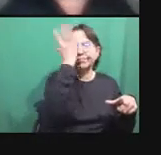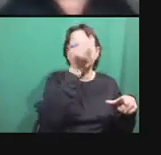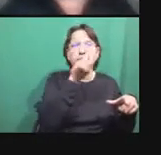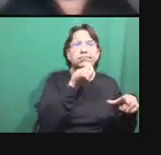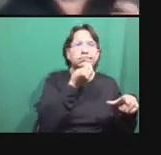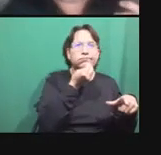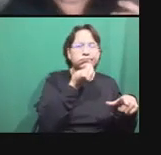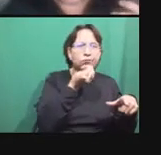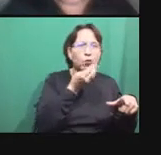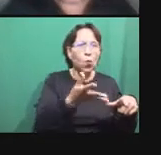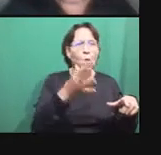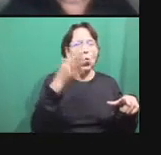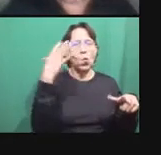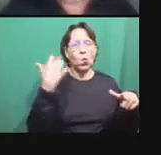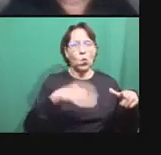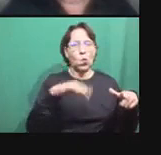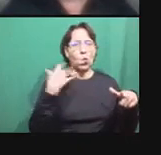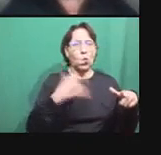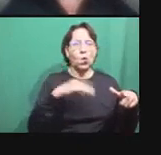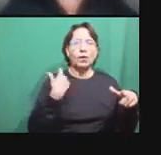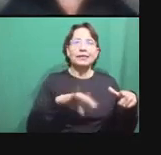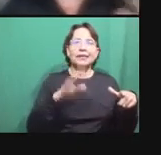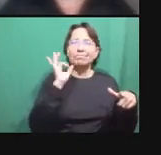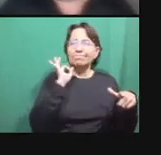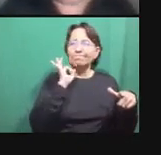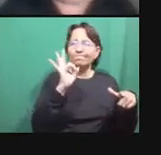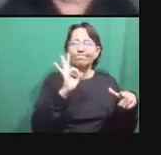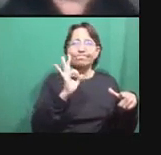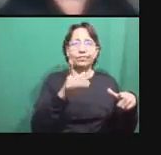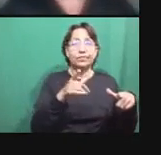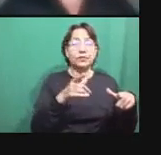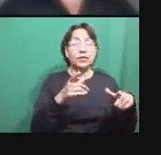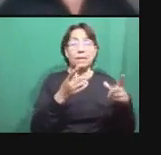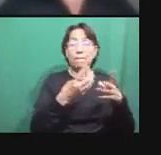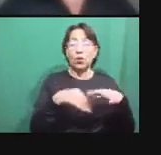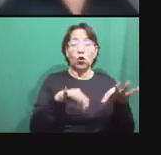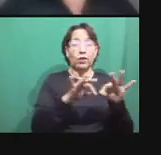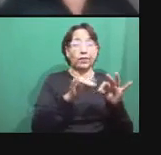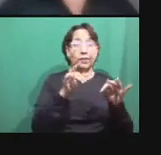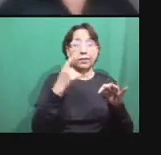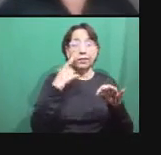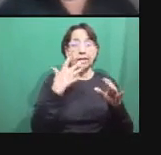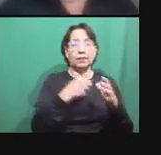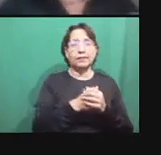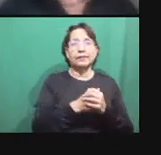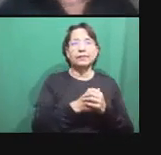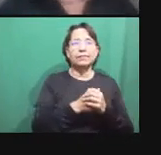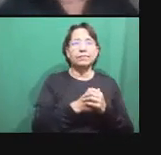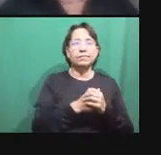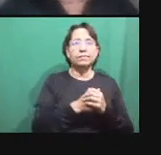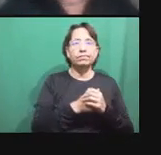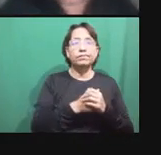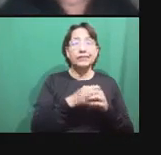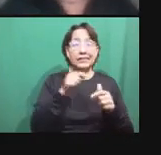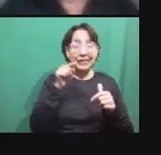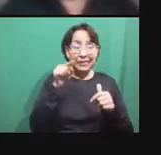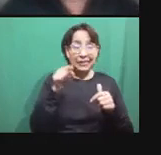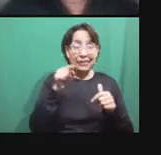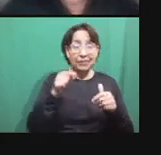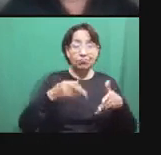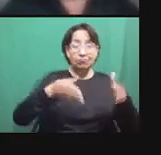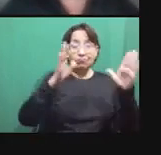notable, de un ejercicio estético tan potente, de un valor tan inigualable, en este edificio tan hermoso,